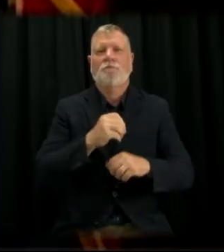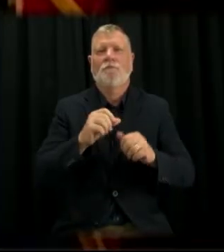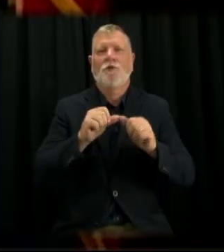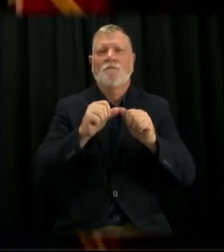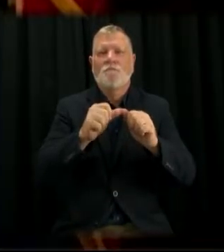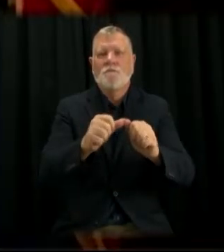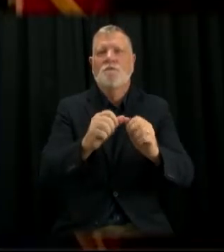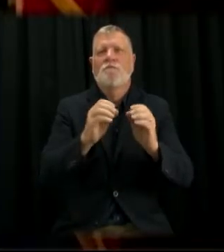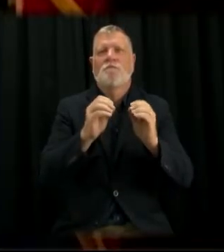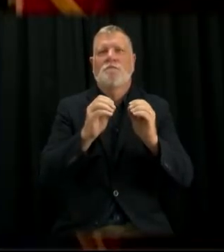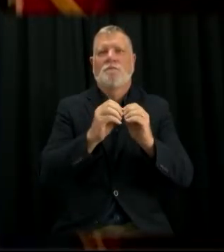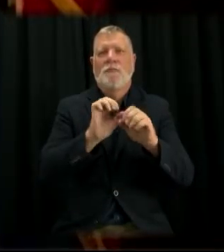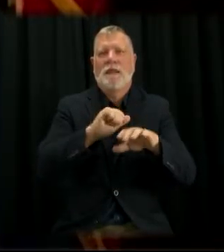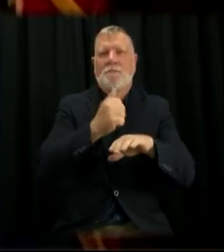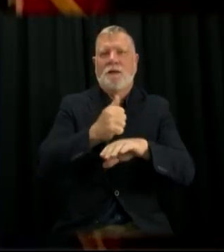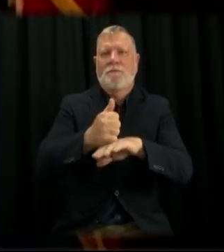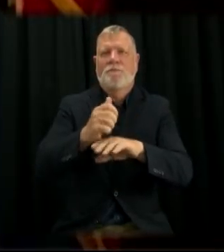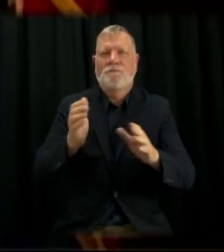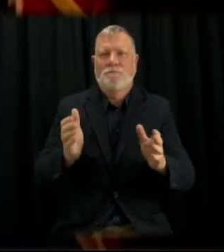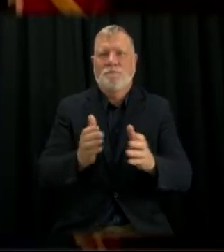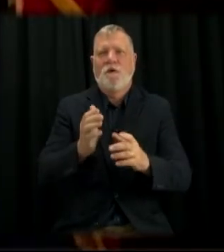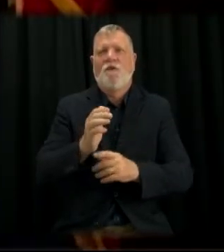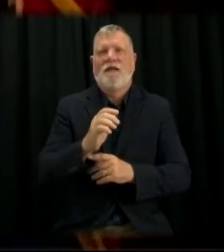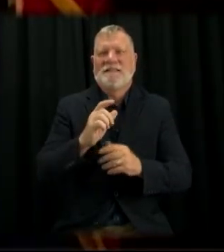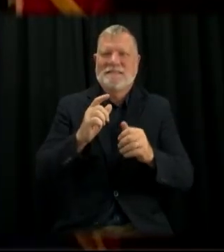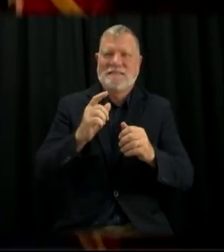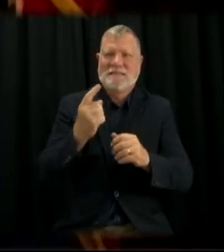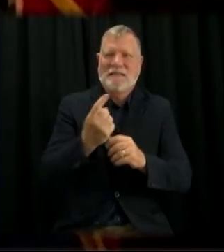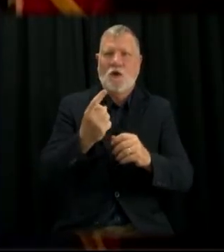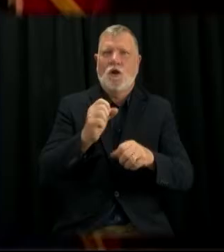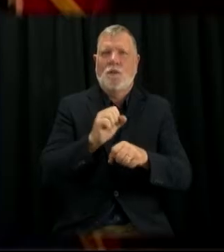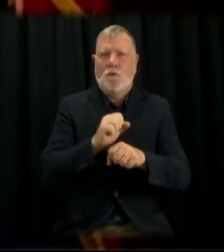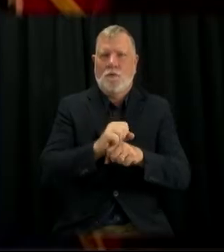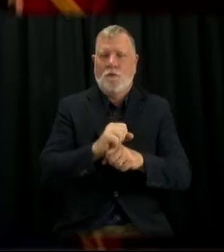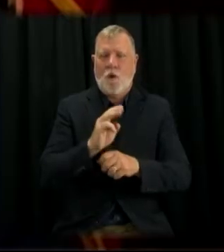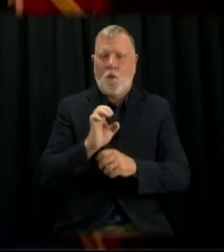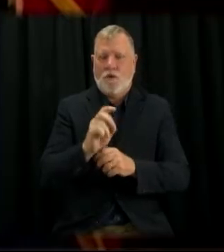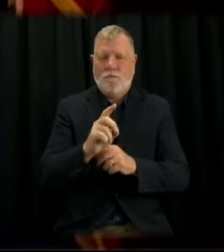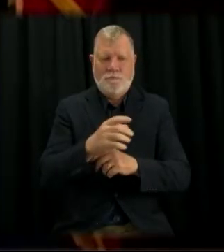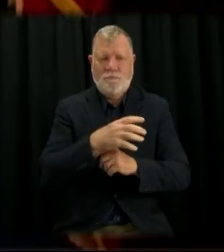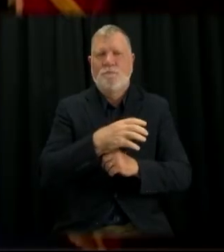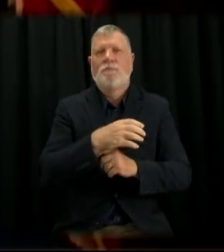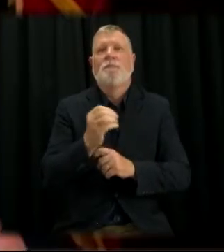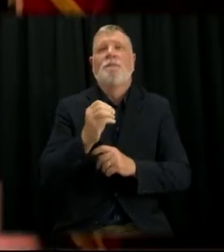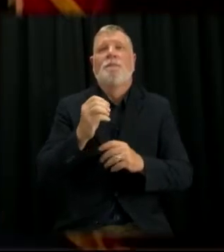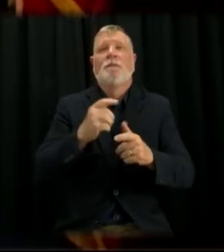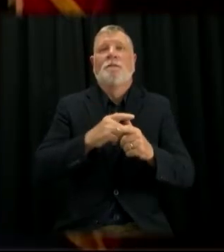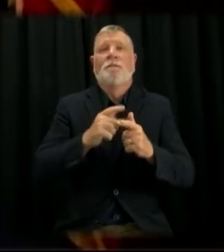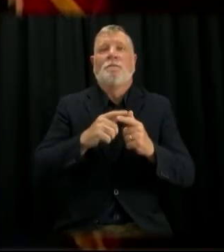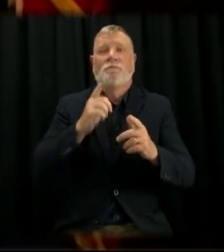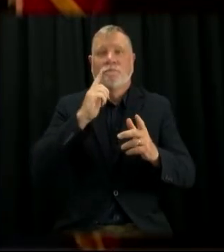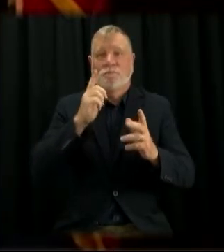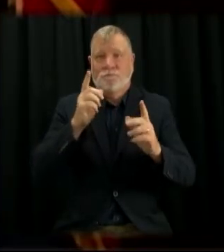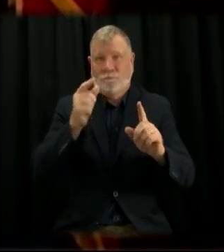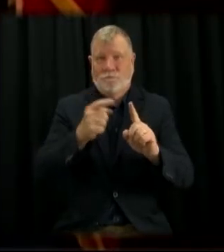de recursos humanos. Y también permitir la ley del empleador único. El plan de remuneración